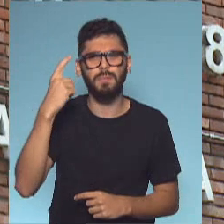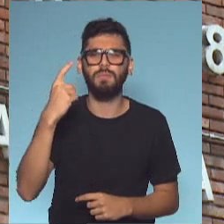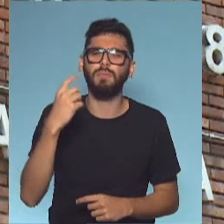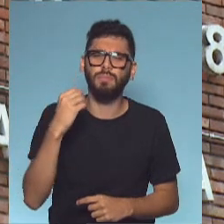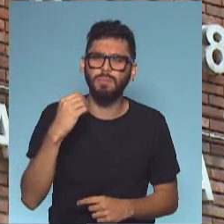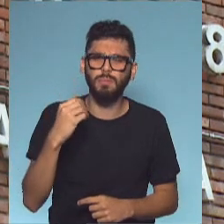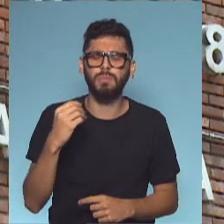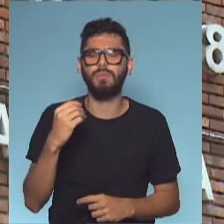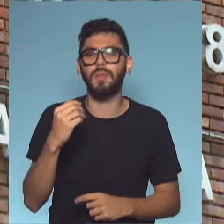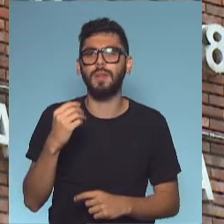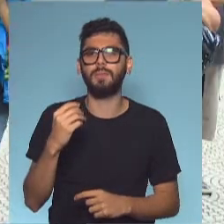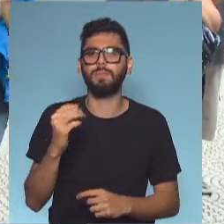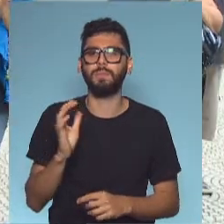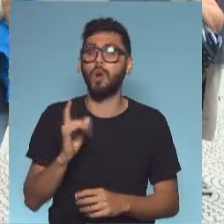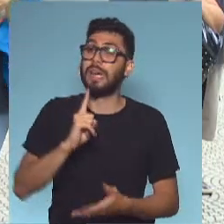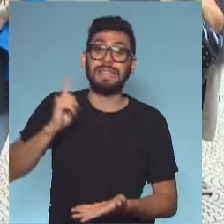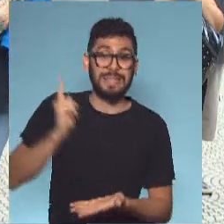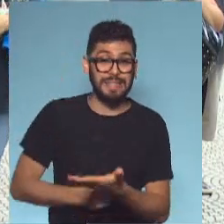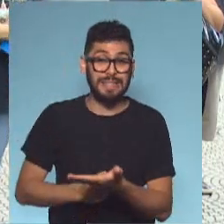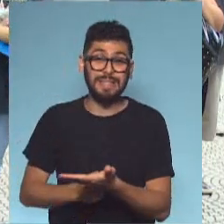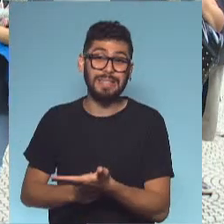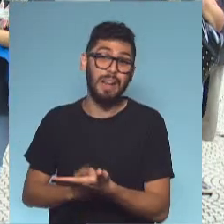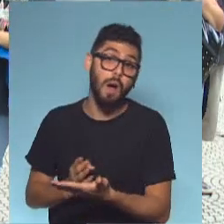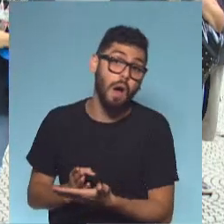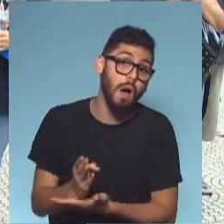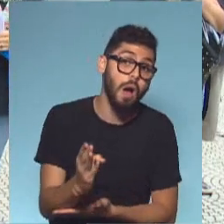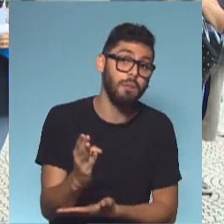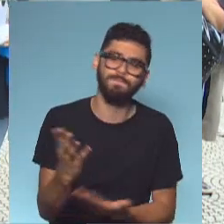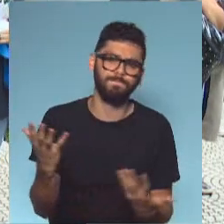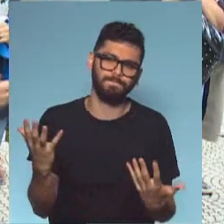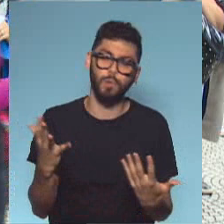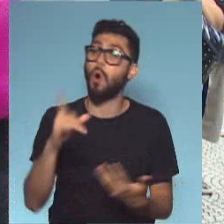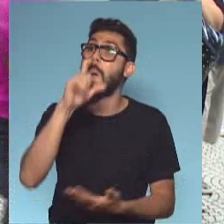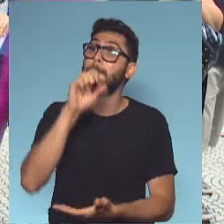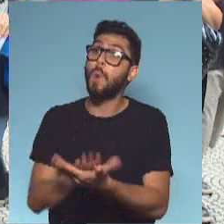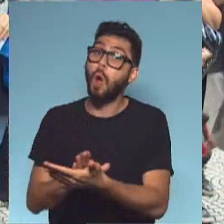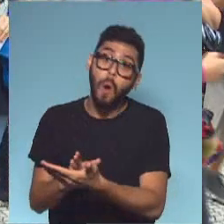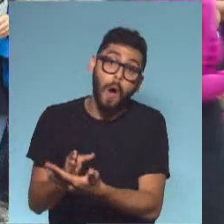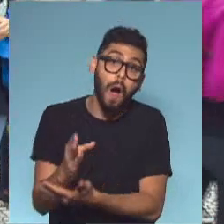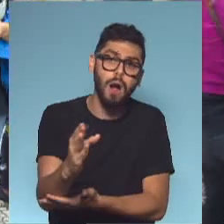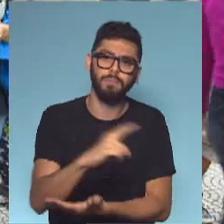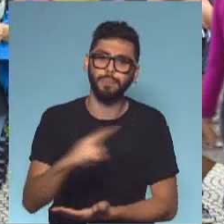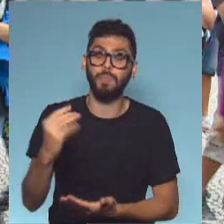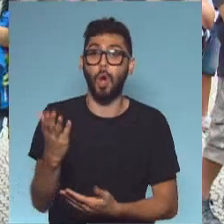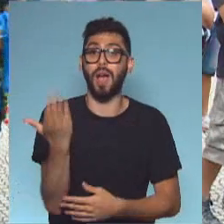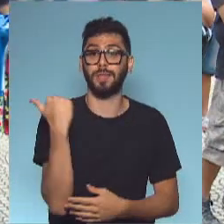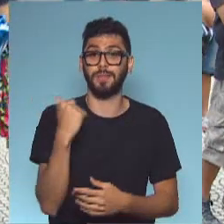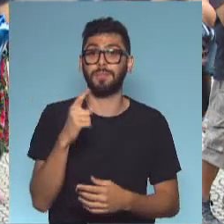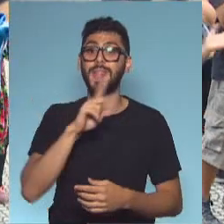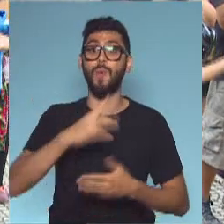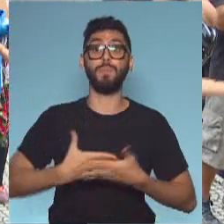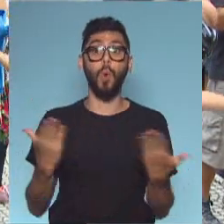ninguna verdad se puede extender en el tiempo, y hasta ninguna promesa se puede extender en el tiempo. Por eso, ayer cerramos Televisión Pública Noticias y